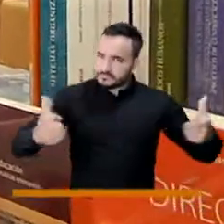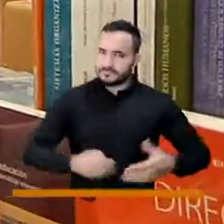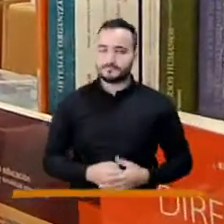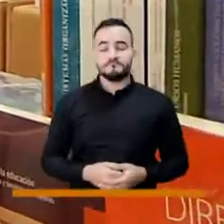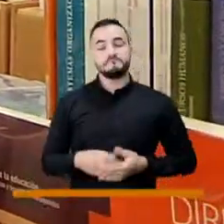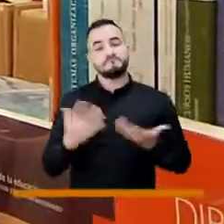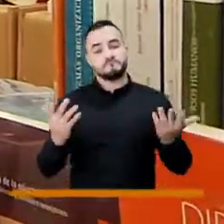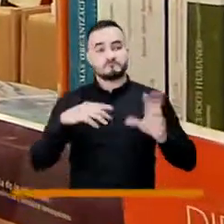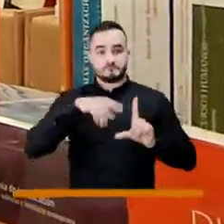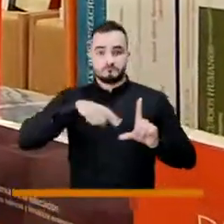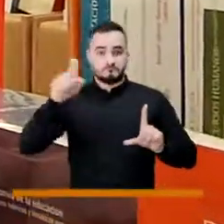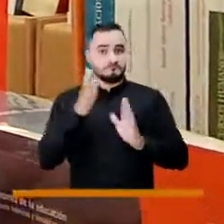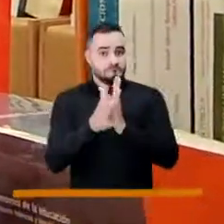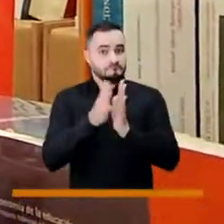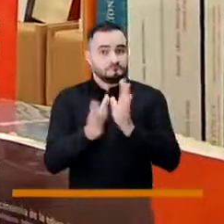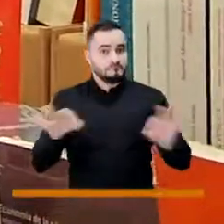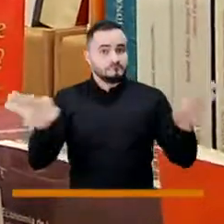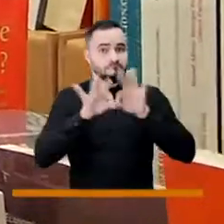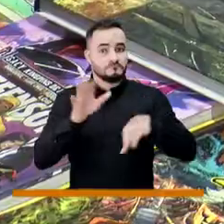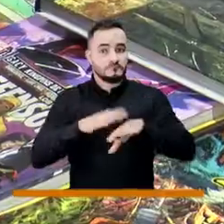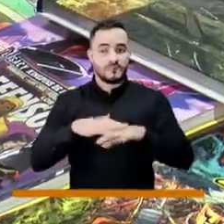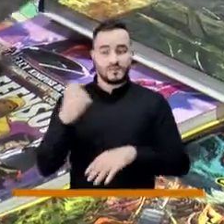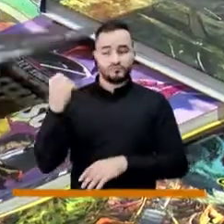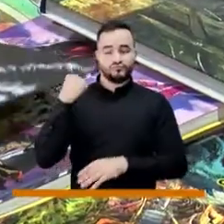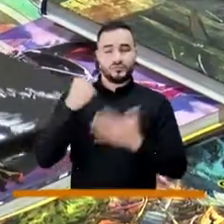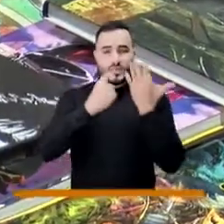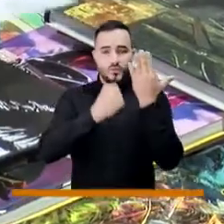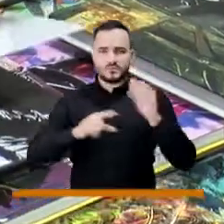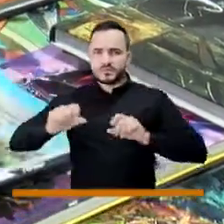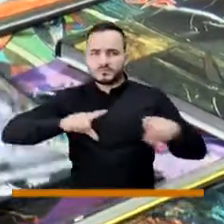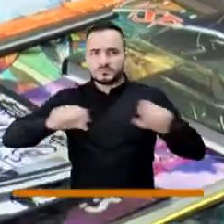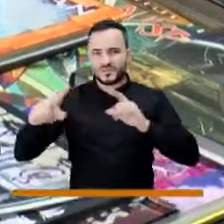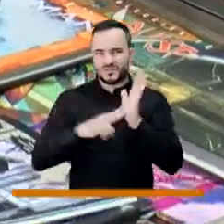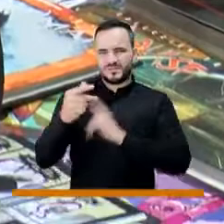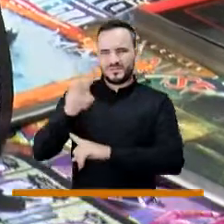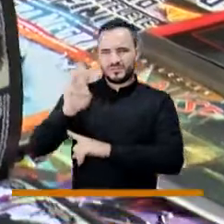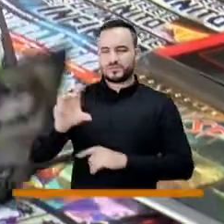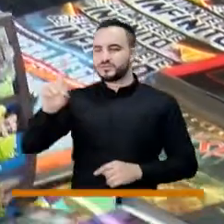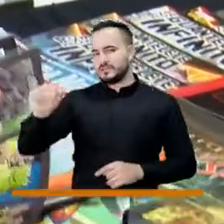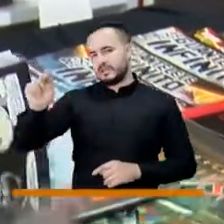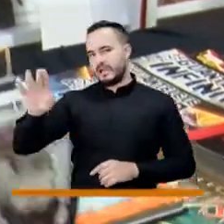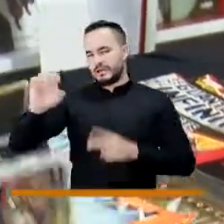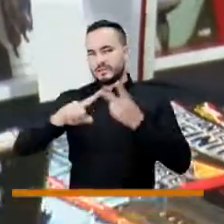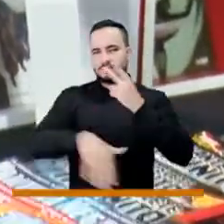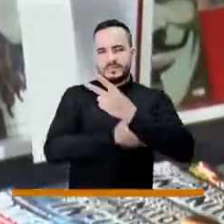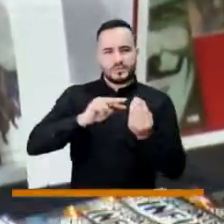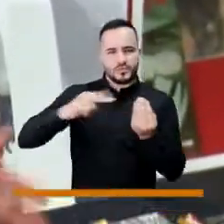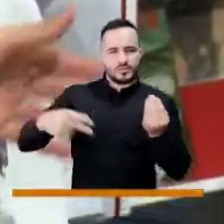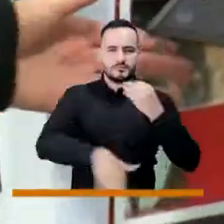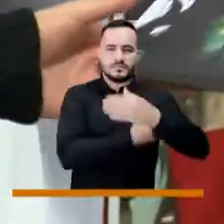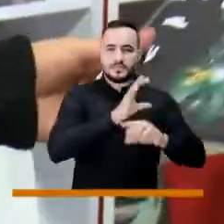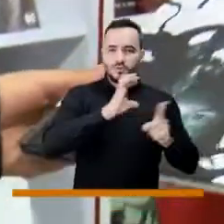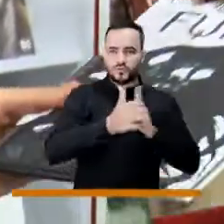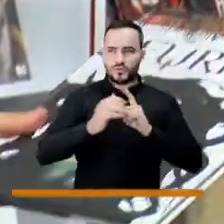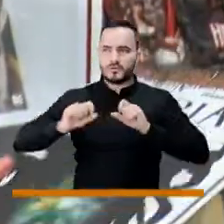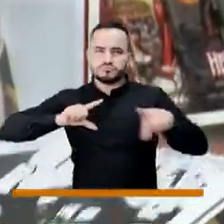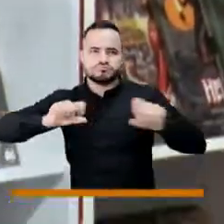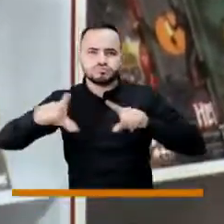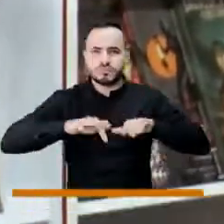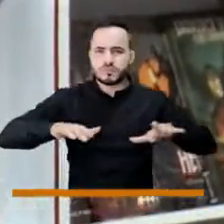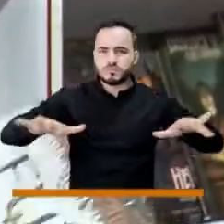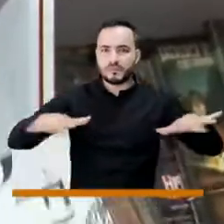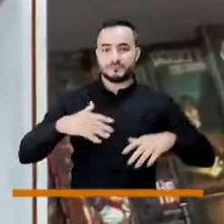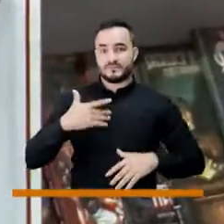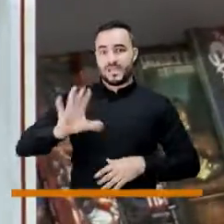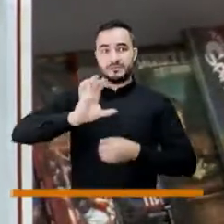deuda muy alta? Bueno, tenemos una cifra muy importante y es que la última encuesta de lectura del país, que fue en el año 2018 entre el DANE, el Ministerio